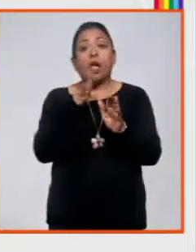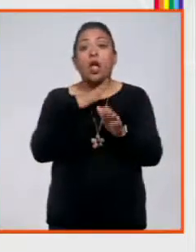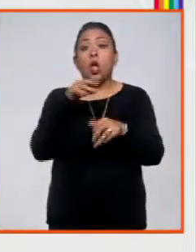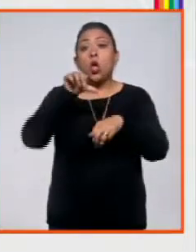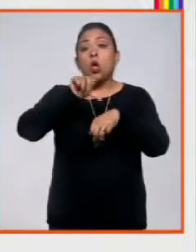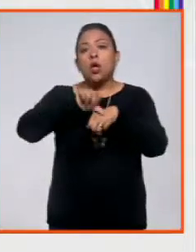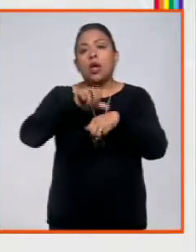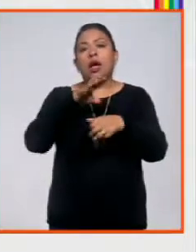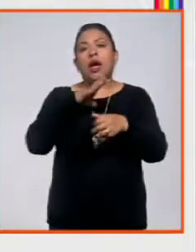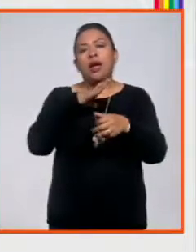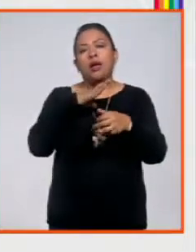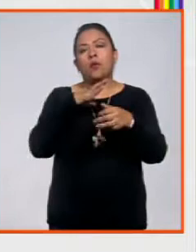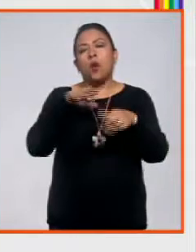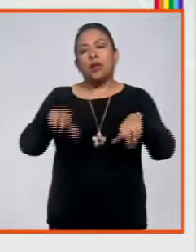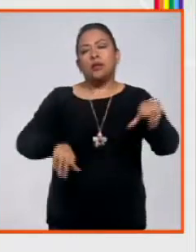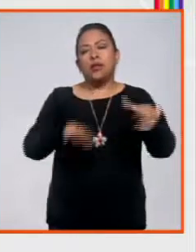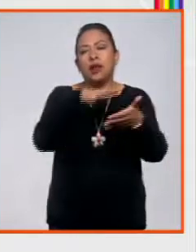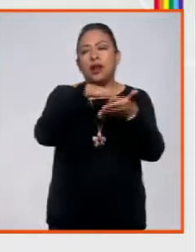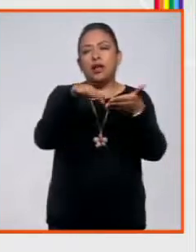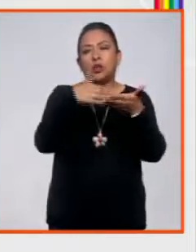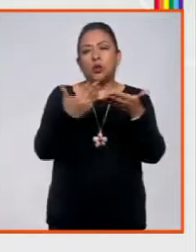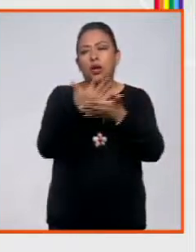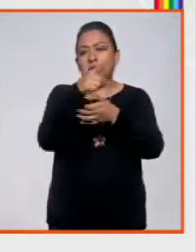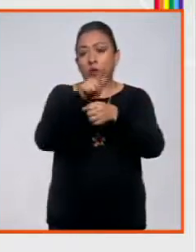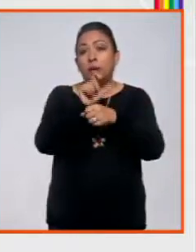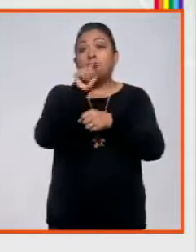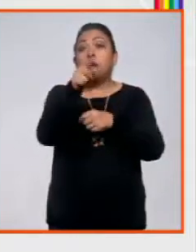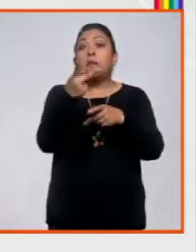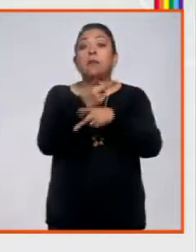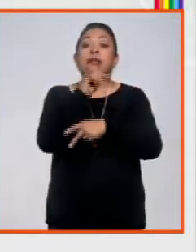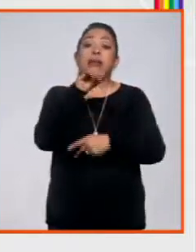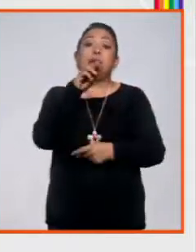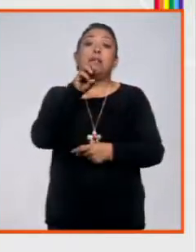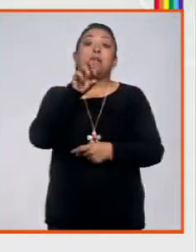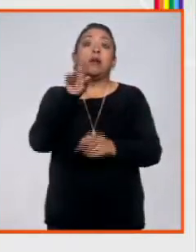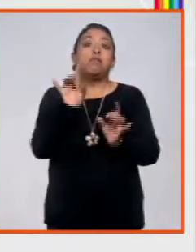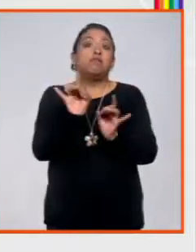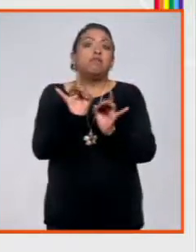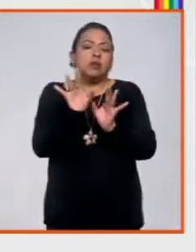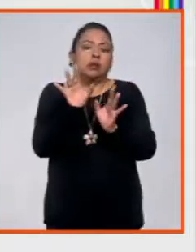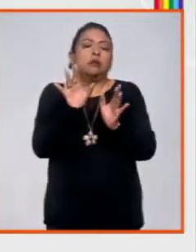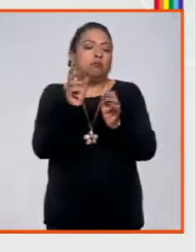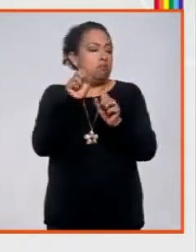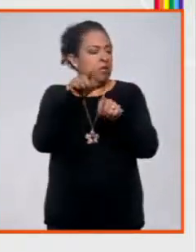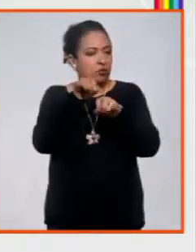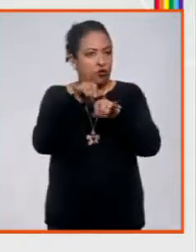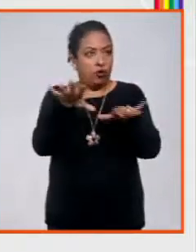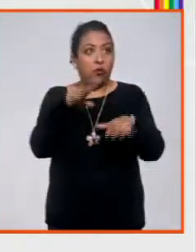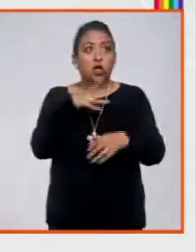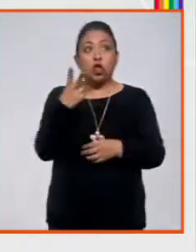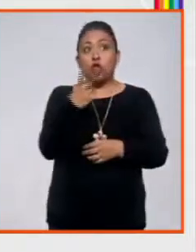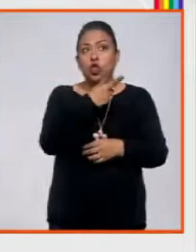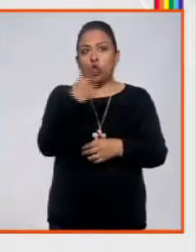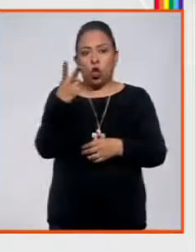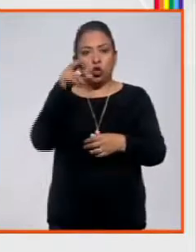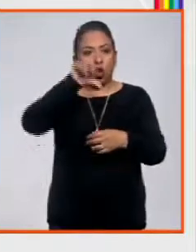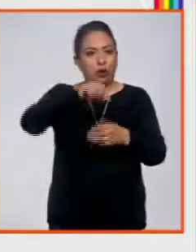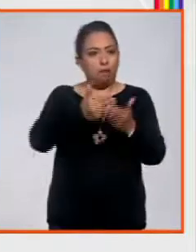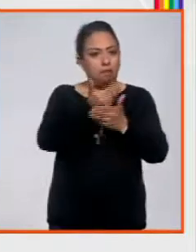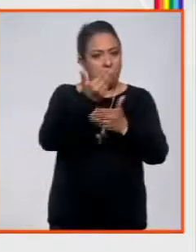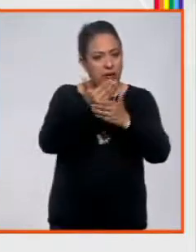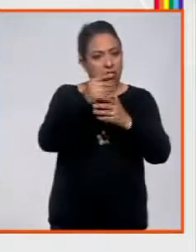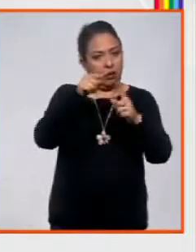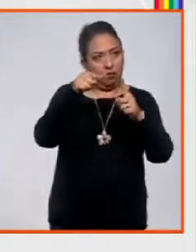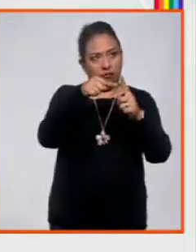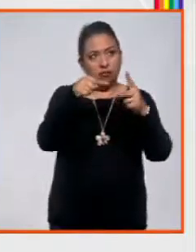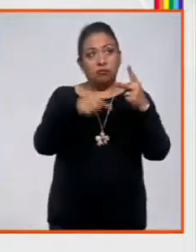jornada de lectura nacional y también lo que está ocurriendo en el imer vamos a hablar también sobre esos dos asuntos que se abordaron esta mañana